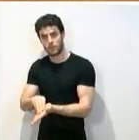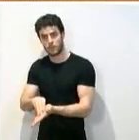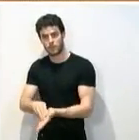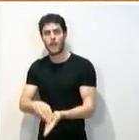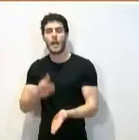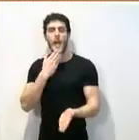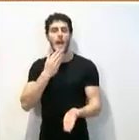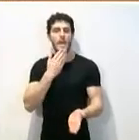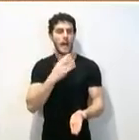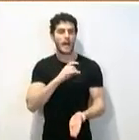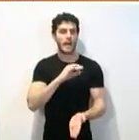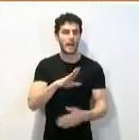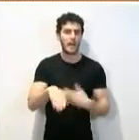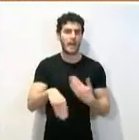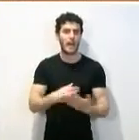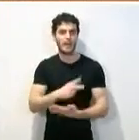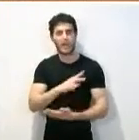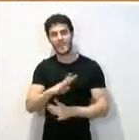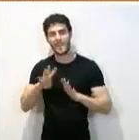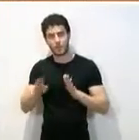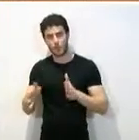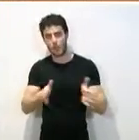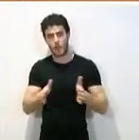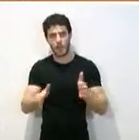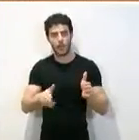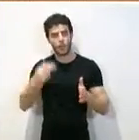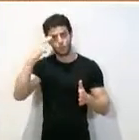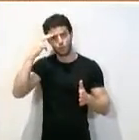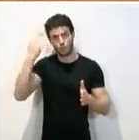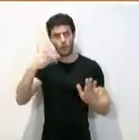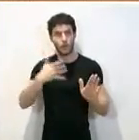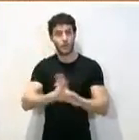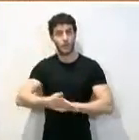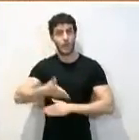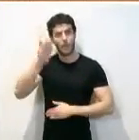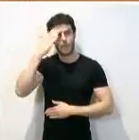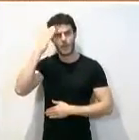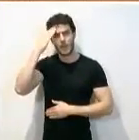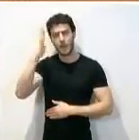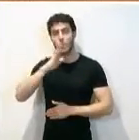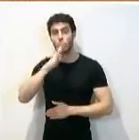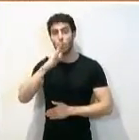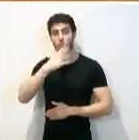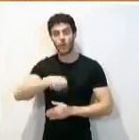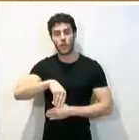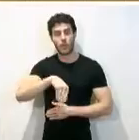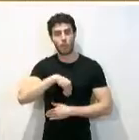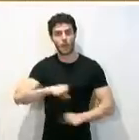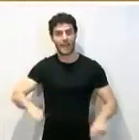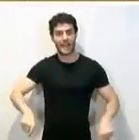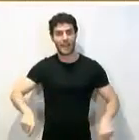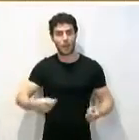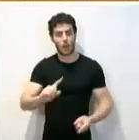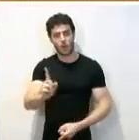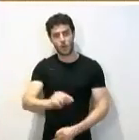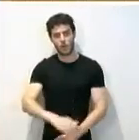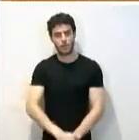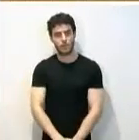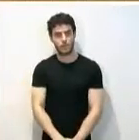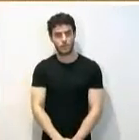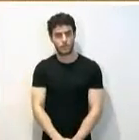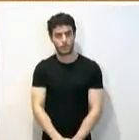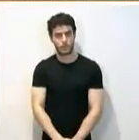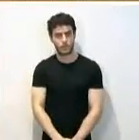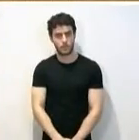comprendidas entre los 15 y los 29, donde el suicidio es la principal causa de muerte no natural.